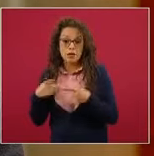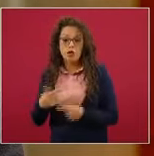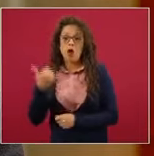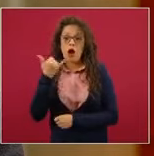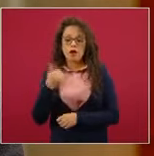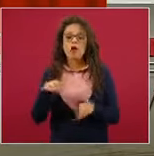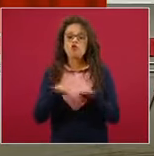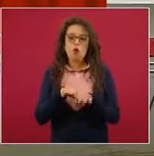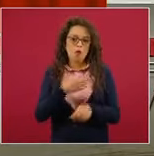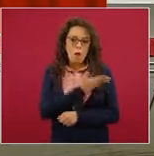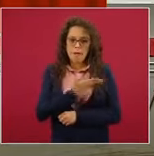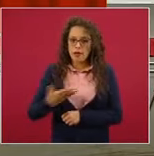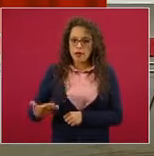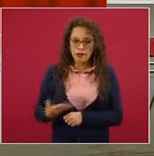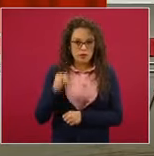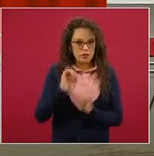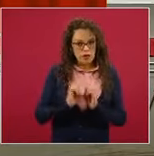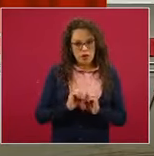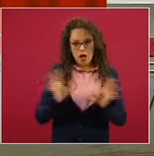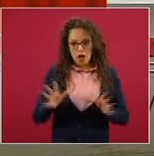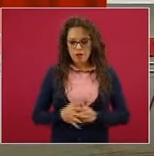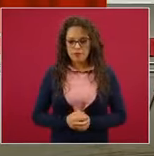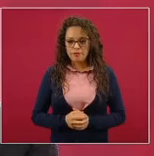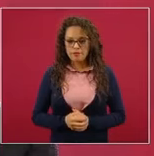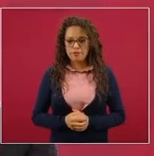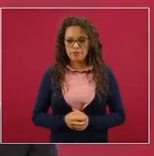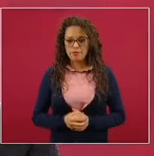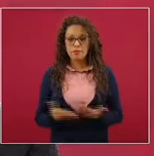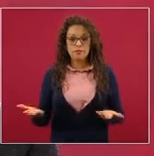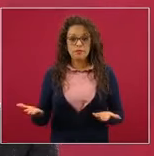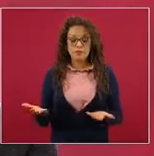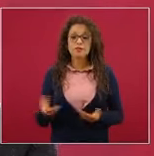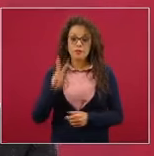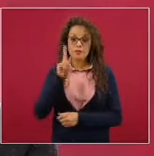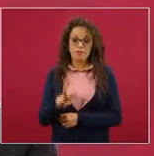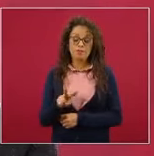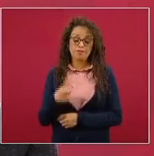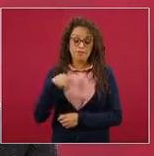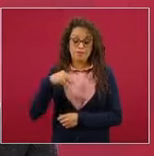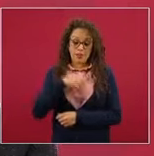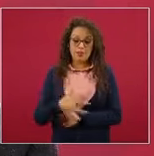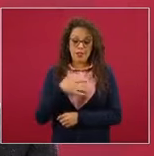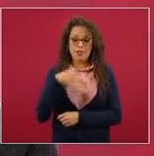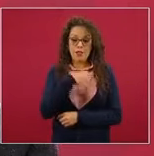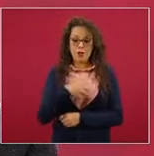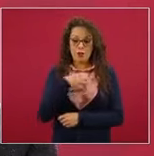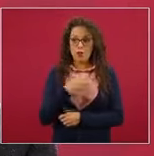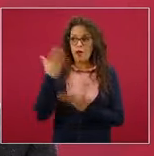de nuestro país. Y al presidente Trump pues nos alegra saber que se ha recuperado, ojalá